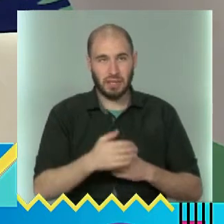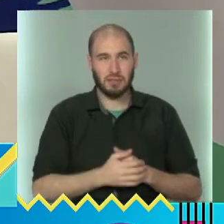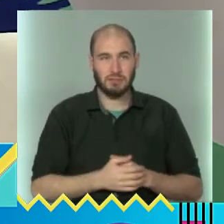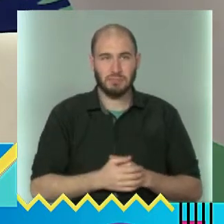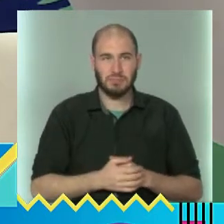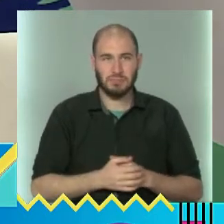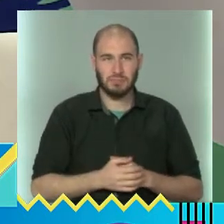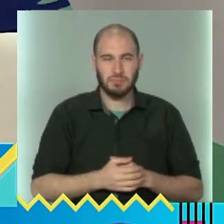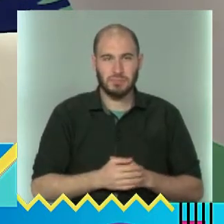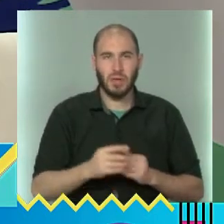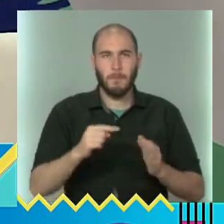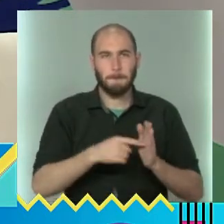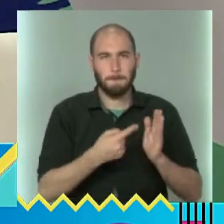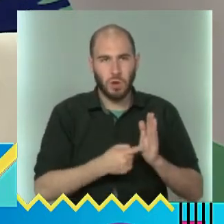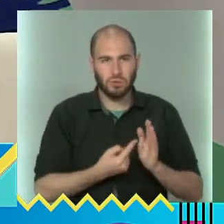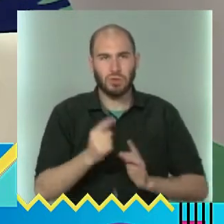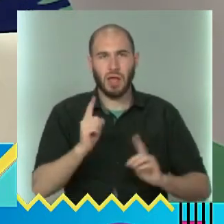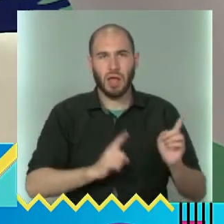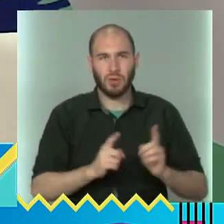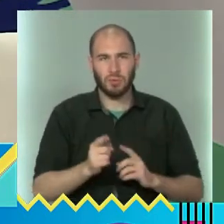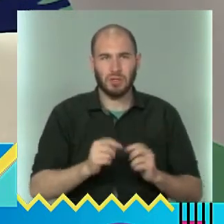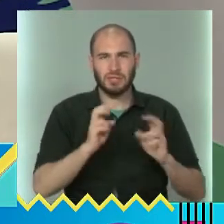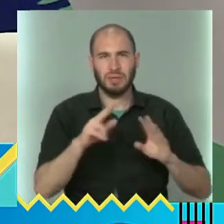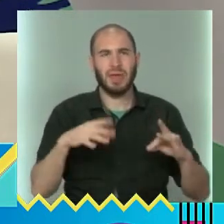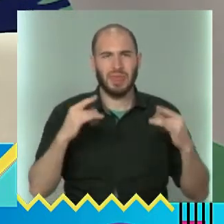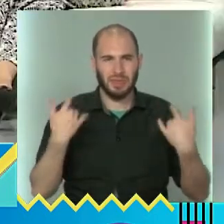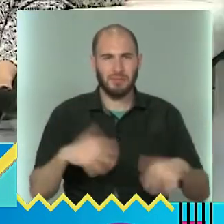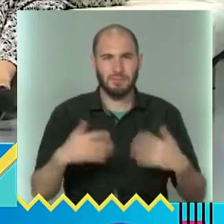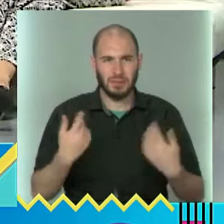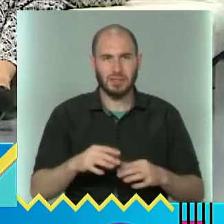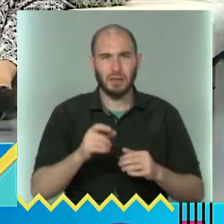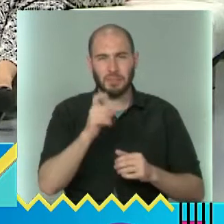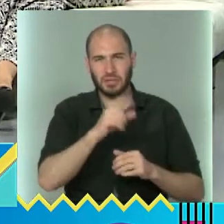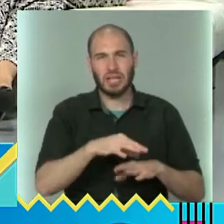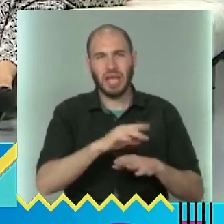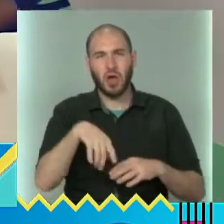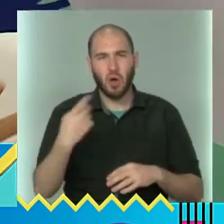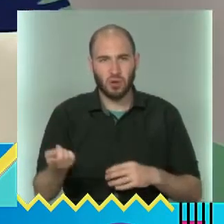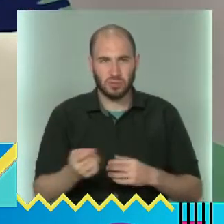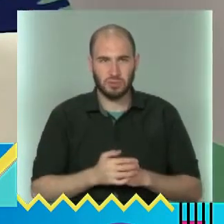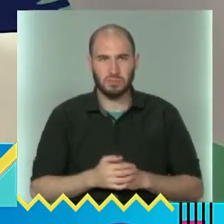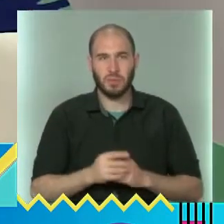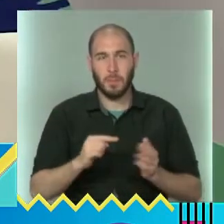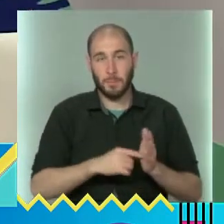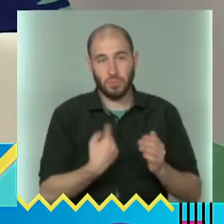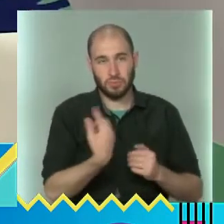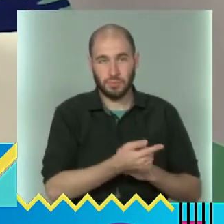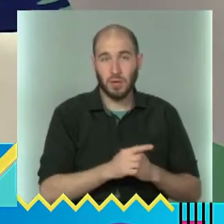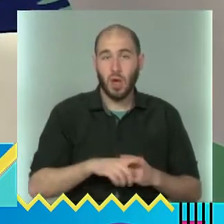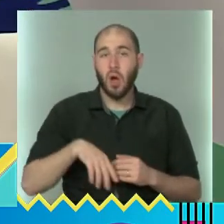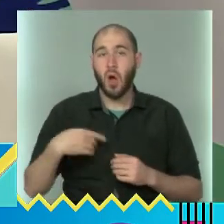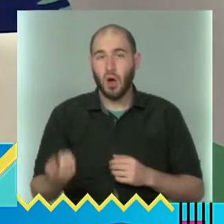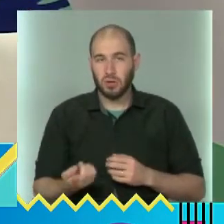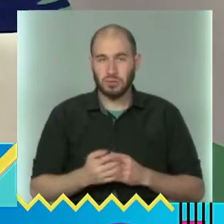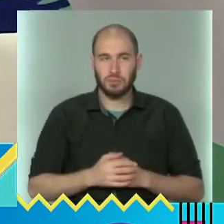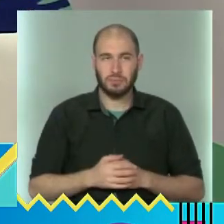conmigo y en algunos puntos les han pasado temas muy complicados con otros coaches, ¿no? Y creo que ese es un punto. Y el otro